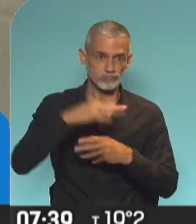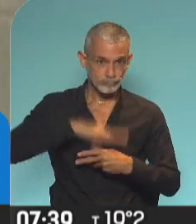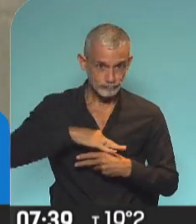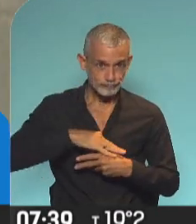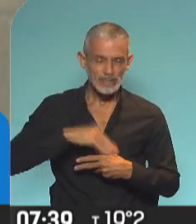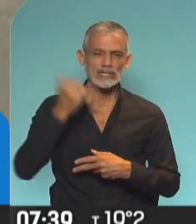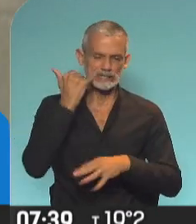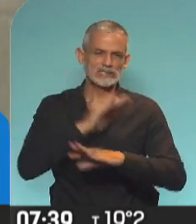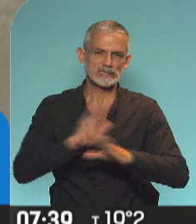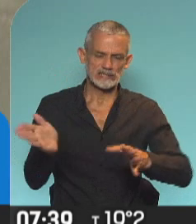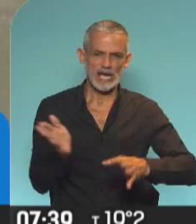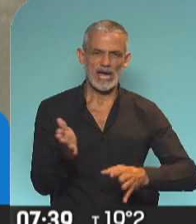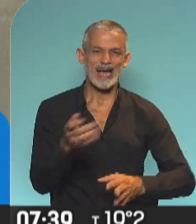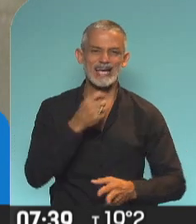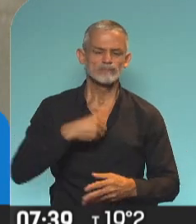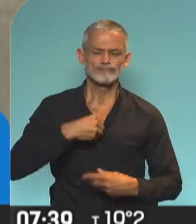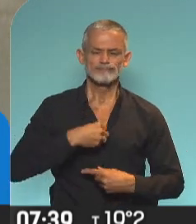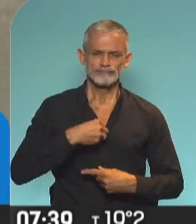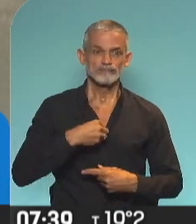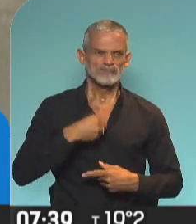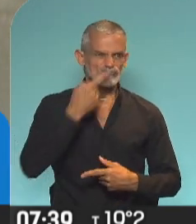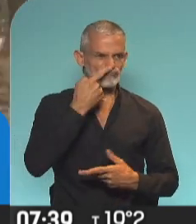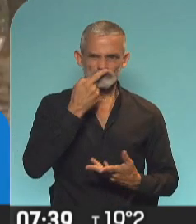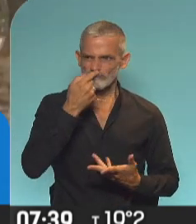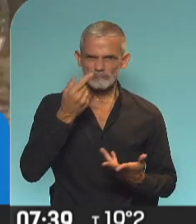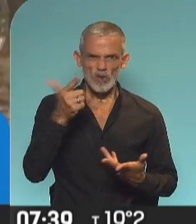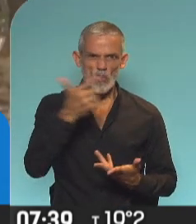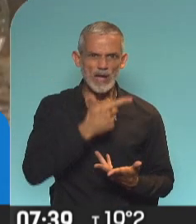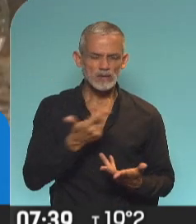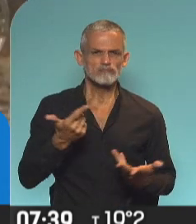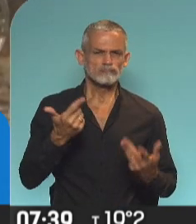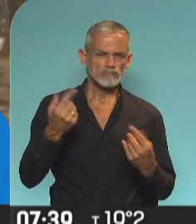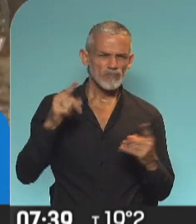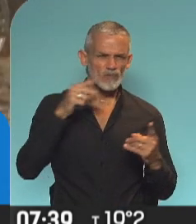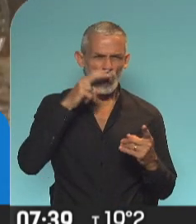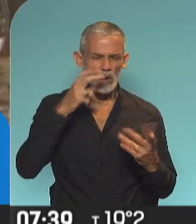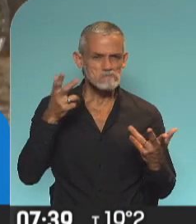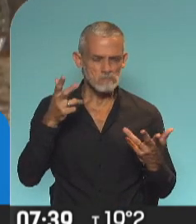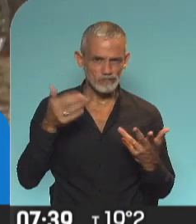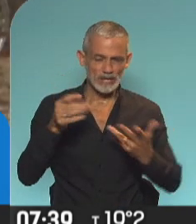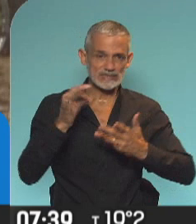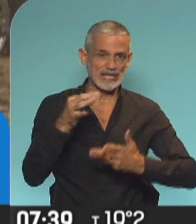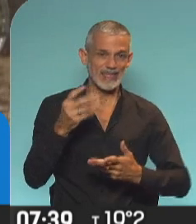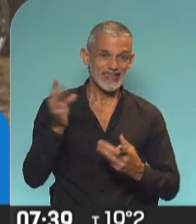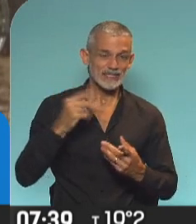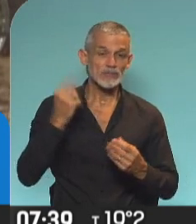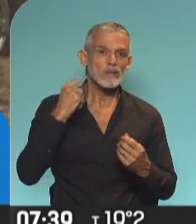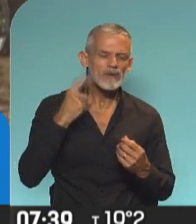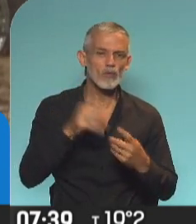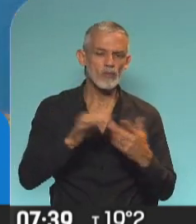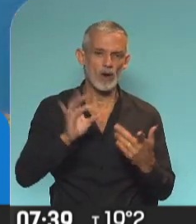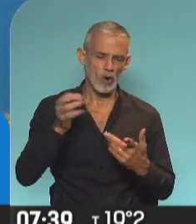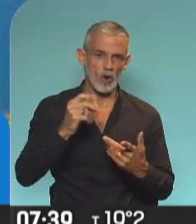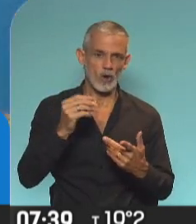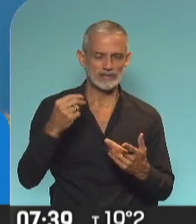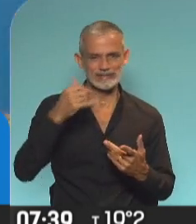coronavirus, directamente siente que dejó de oler. Lo que normalmente hace es ir y oler su perfume, o uno cuando lo